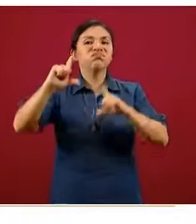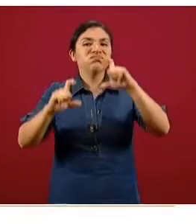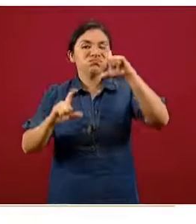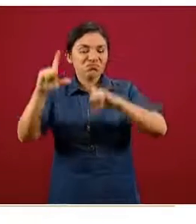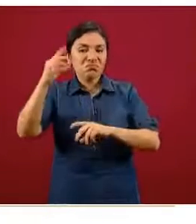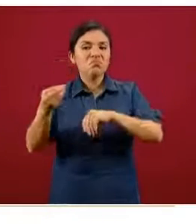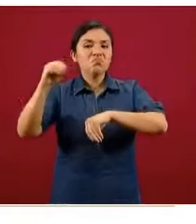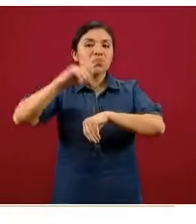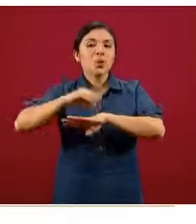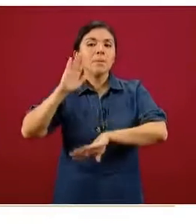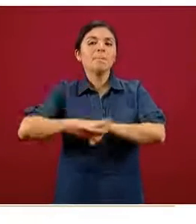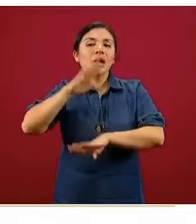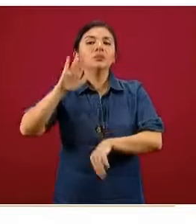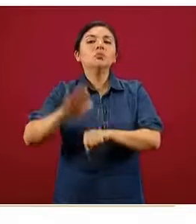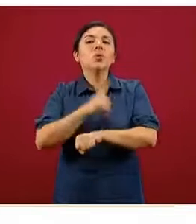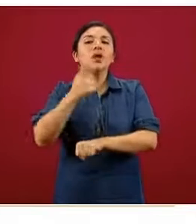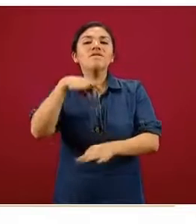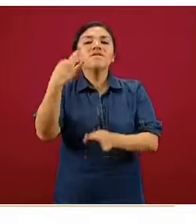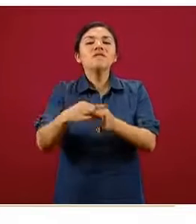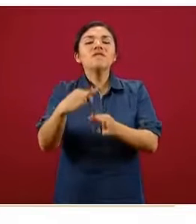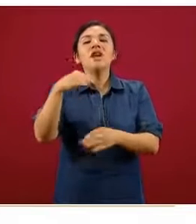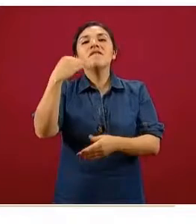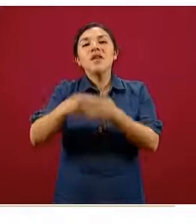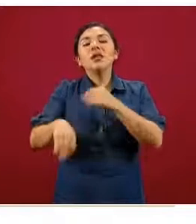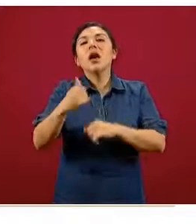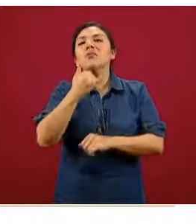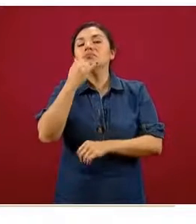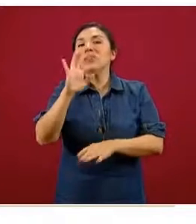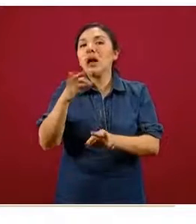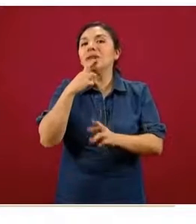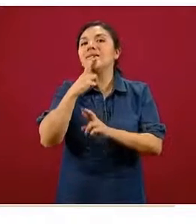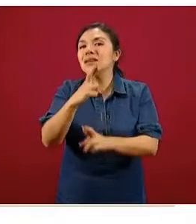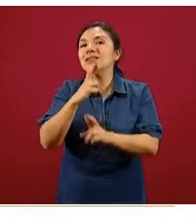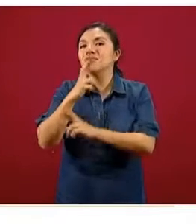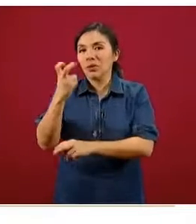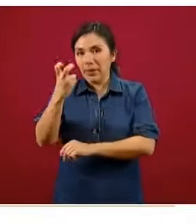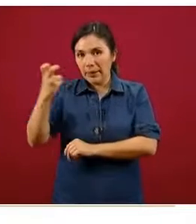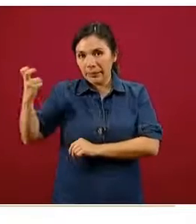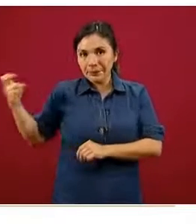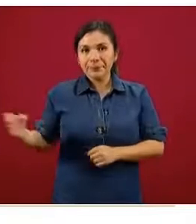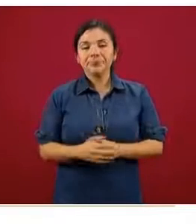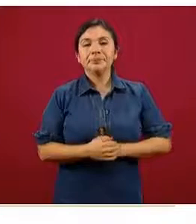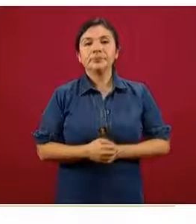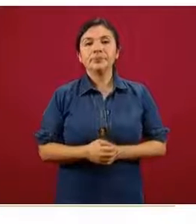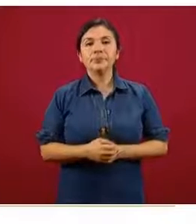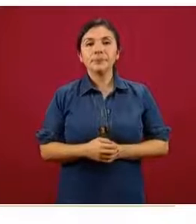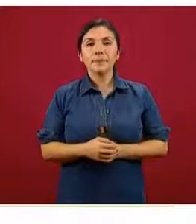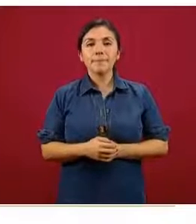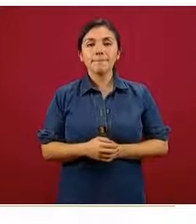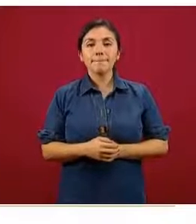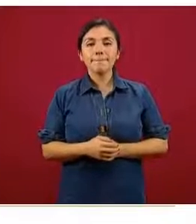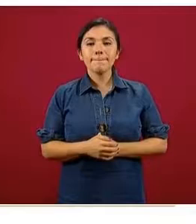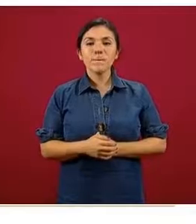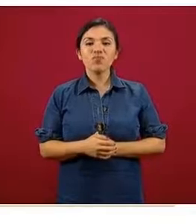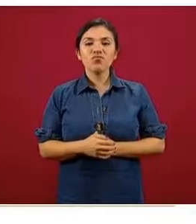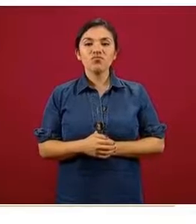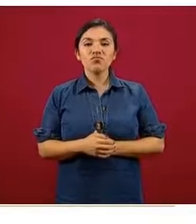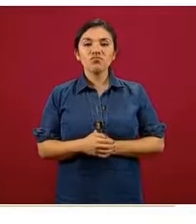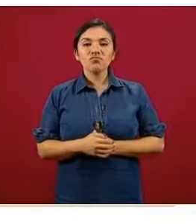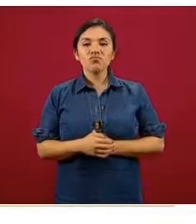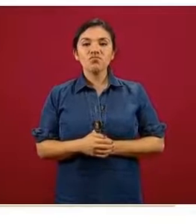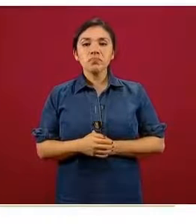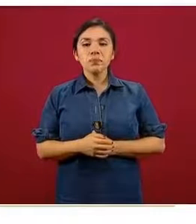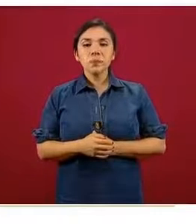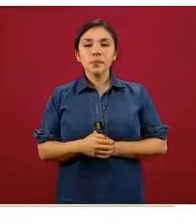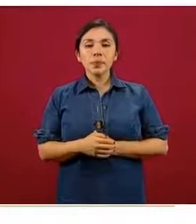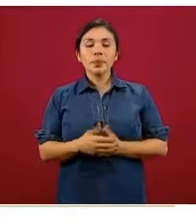su posición en función de cómo se van a ir confirmando estos casos. Veamos la siguiente diapositiva. Aquí tenemos